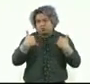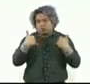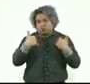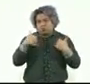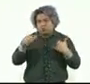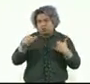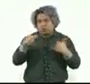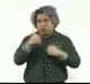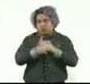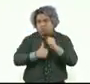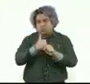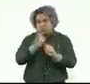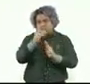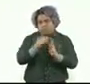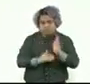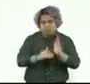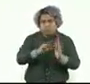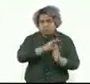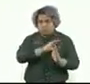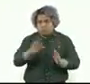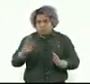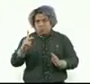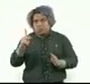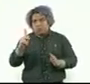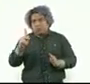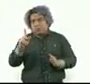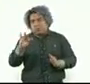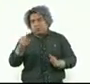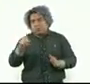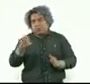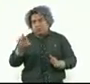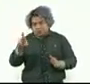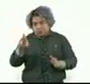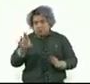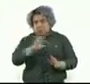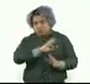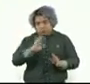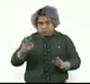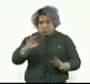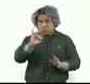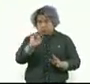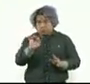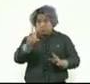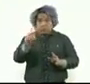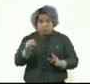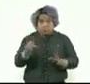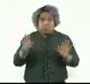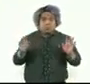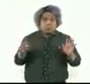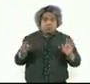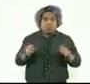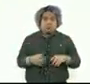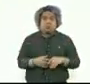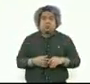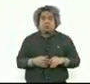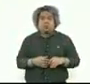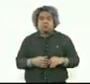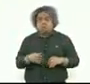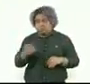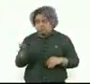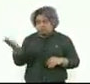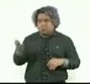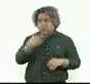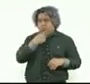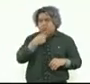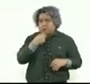a poder aplicar la vacuna de Pfizer, dado que ellos solo se les puede aplicar esa en cualquiera de las unidades? Eduardo, si